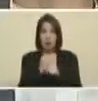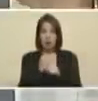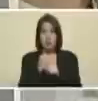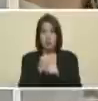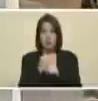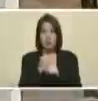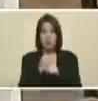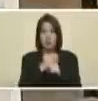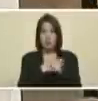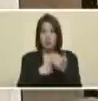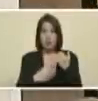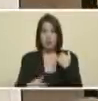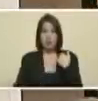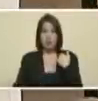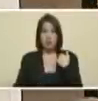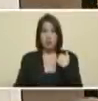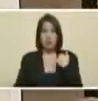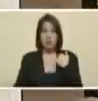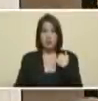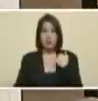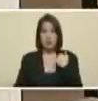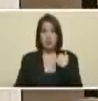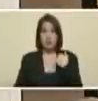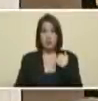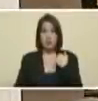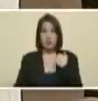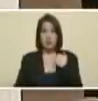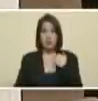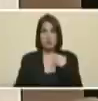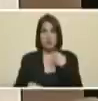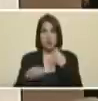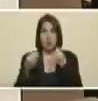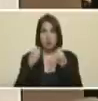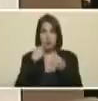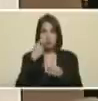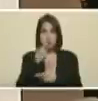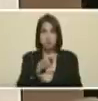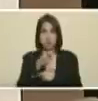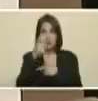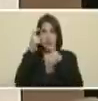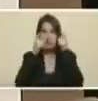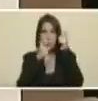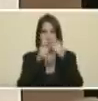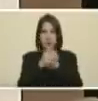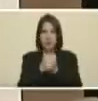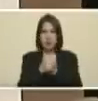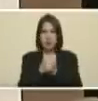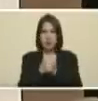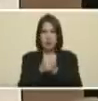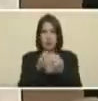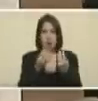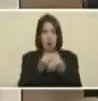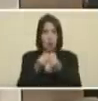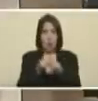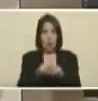del presidente electo Hugo Chávez. Y allí estuvo acompañándolo.